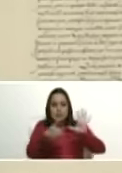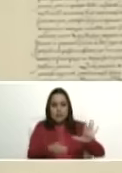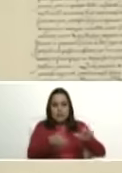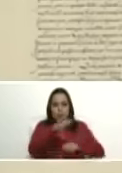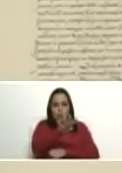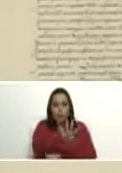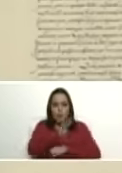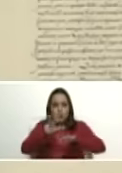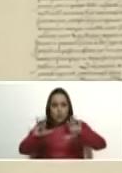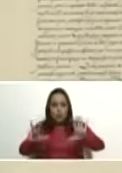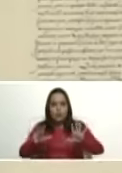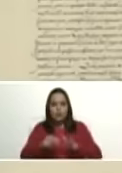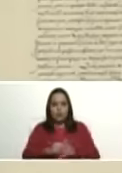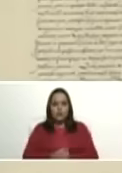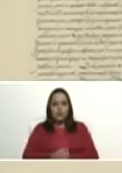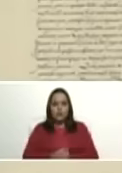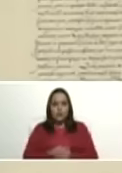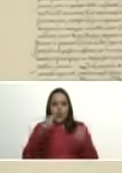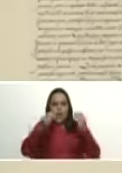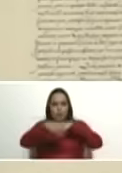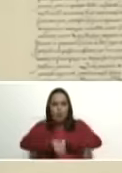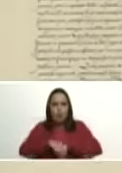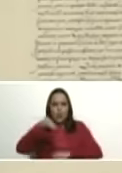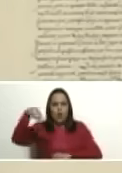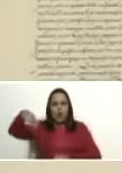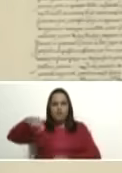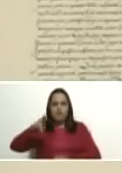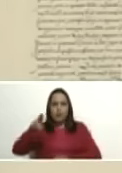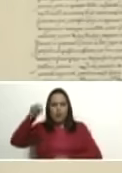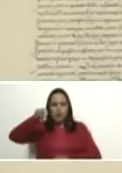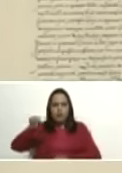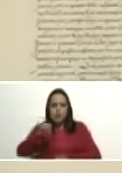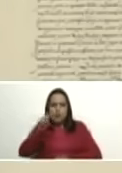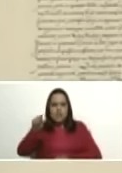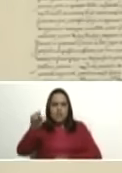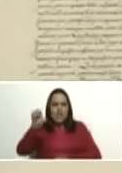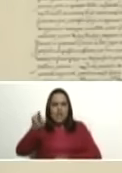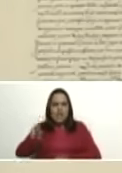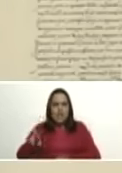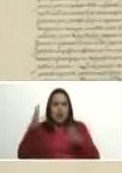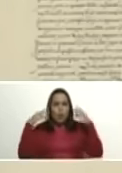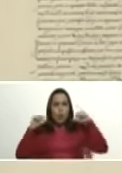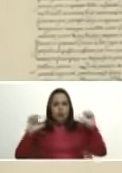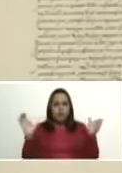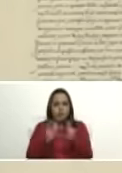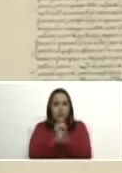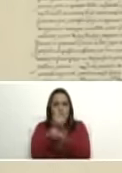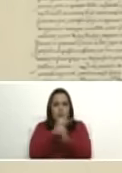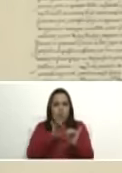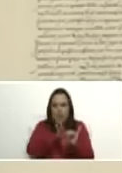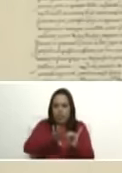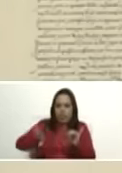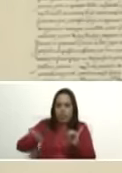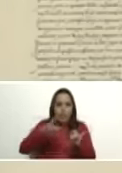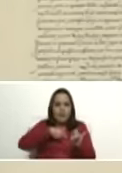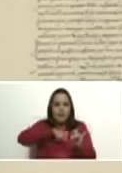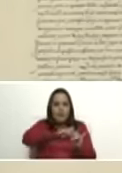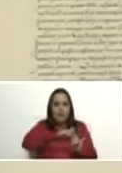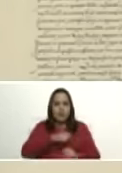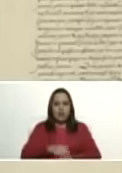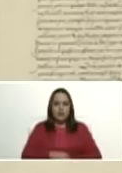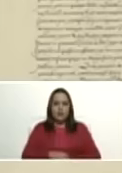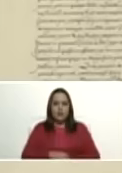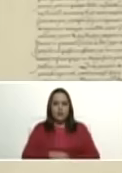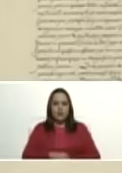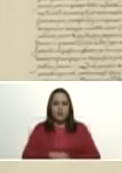1648, con el Tratado de Münster, los Países Bajos logran su independencia del Reino de España.